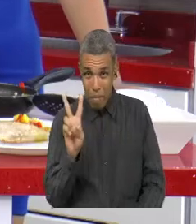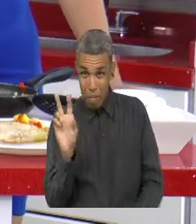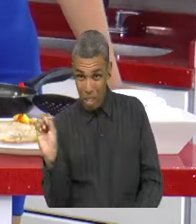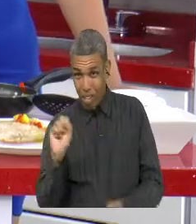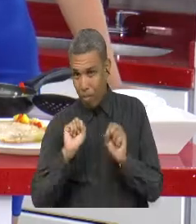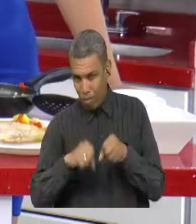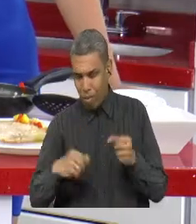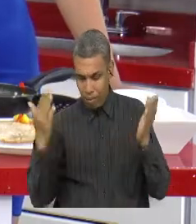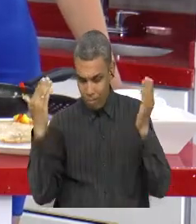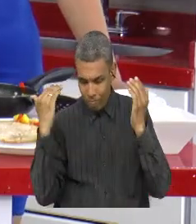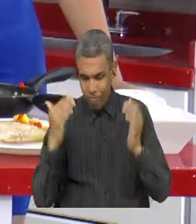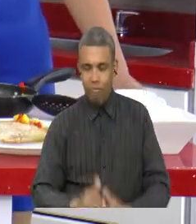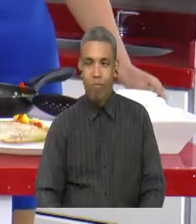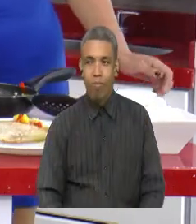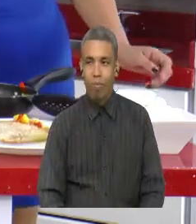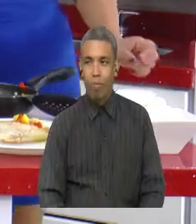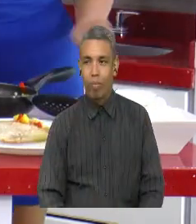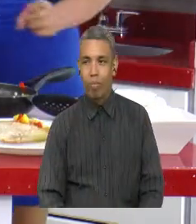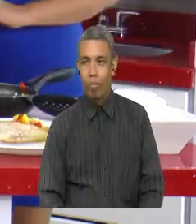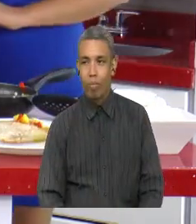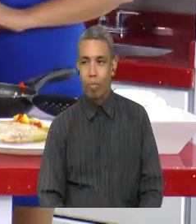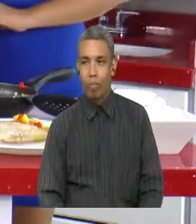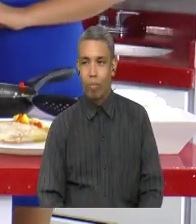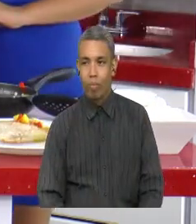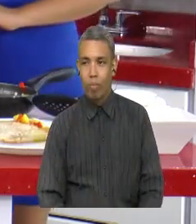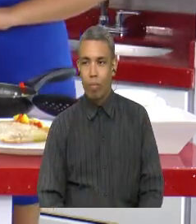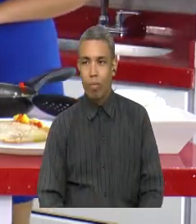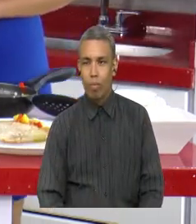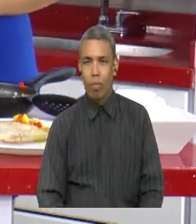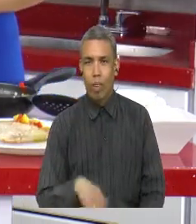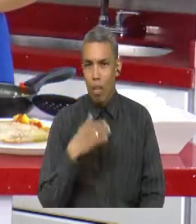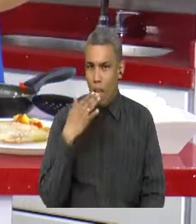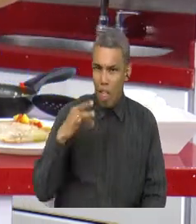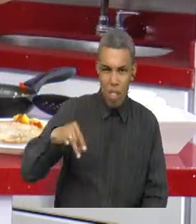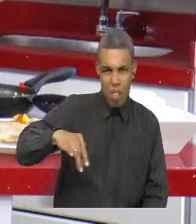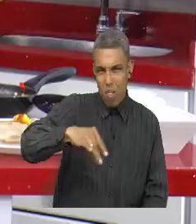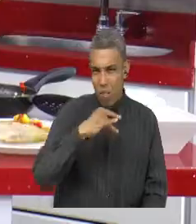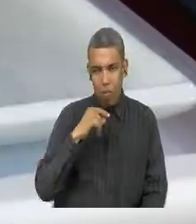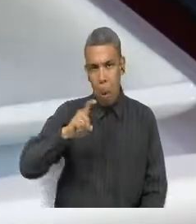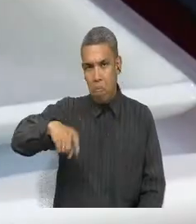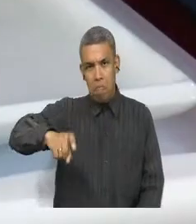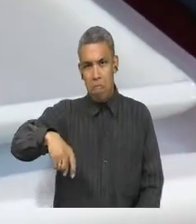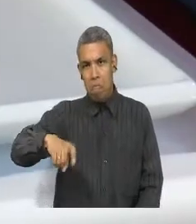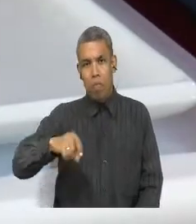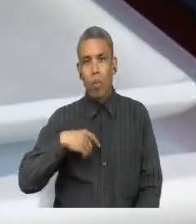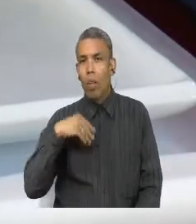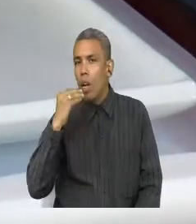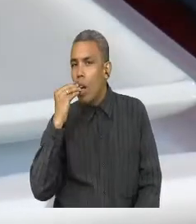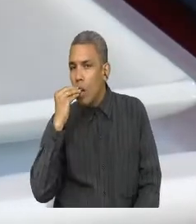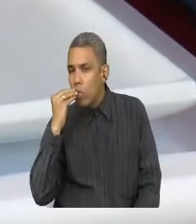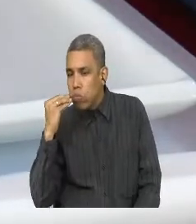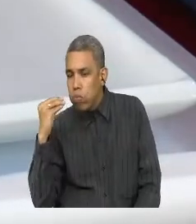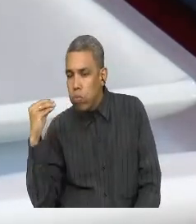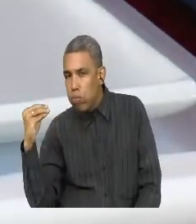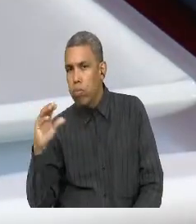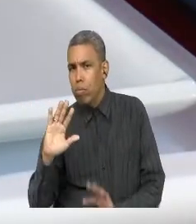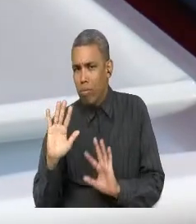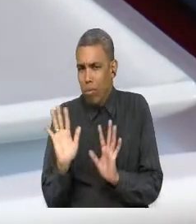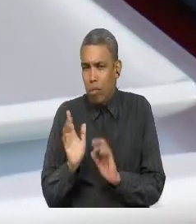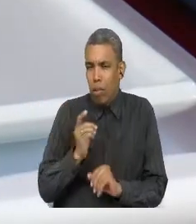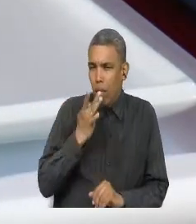Mira, Upale. No necesita adicionarle sal porque el queso crema es más que suficiente. Sí. Vean